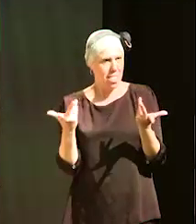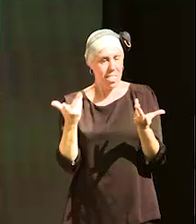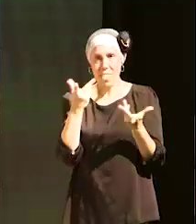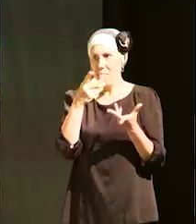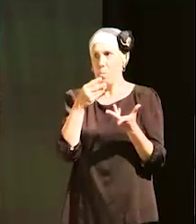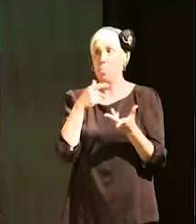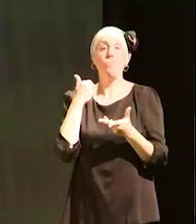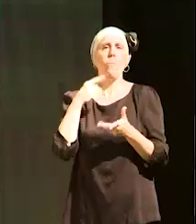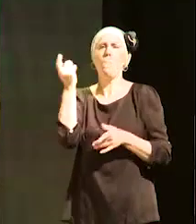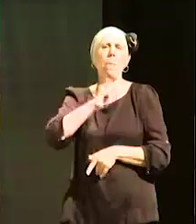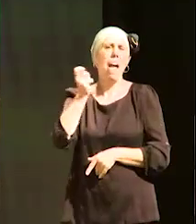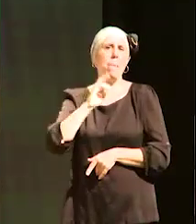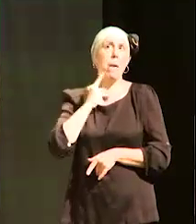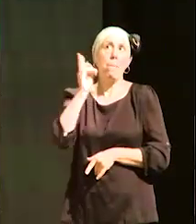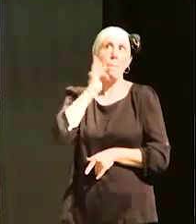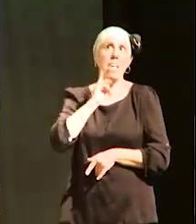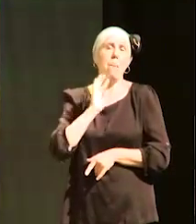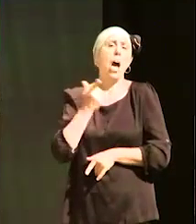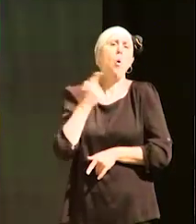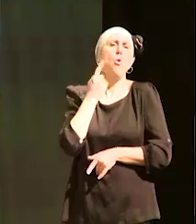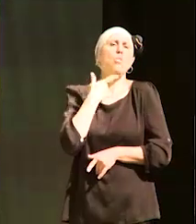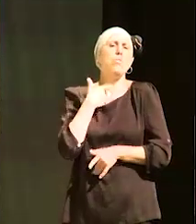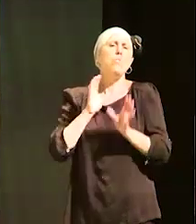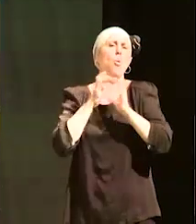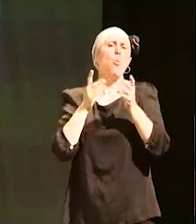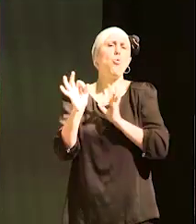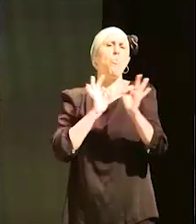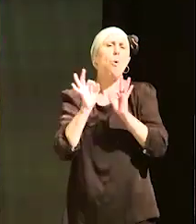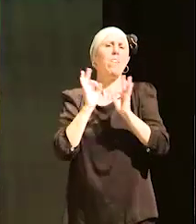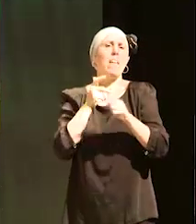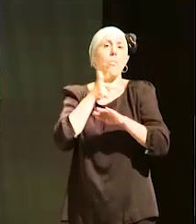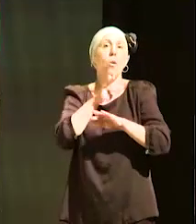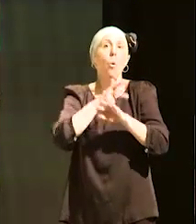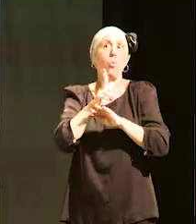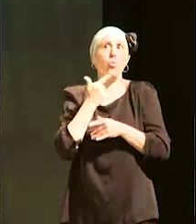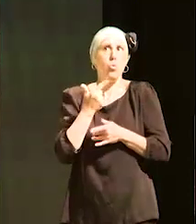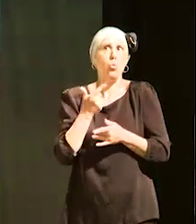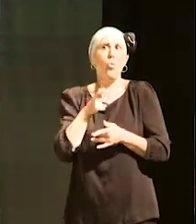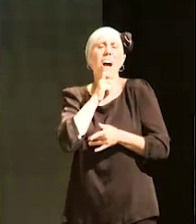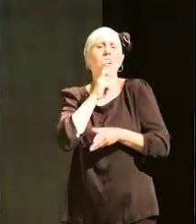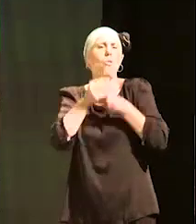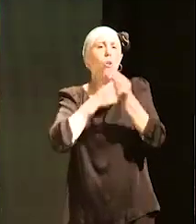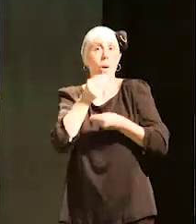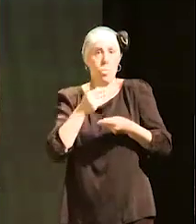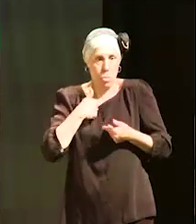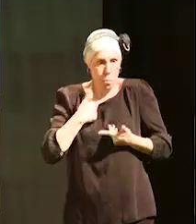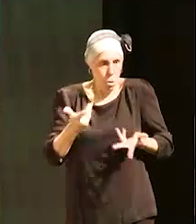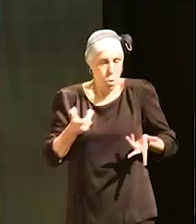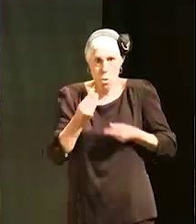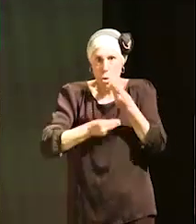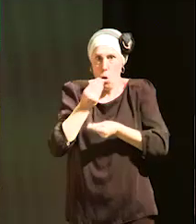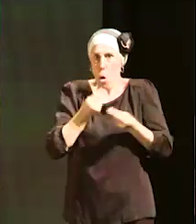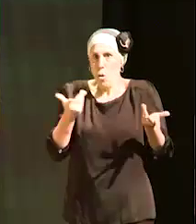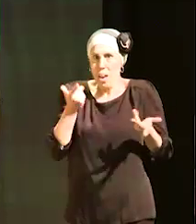meses me llama gente mira viene un grupo de honduras viene un grupo y yo en el fondo no soy nadie soy una técnico de un barrio en un distrito de madrid